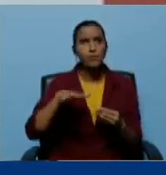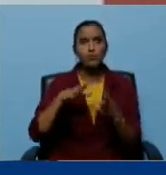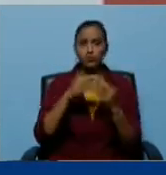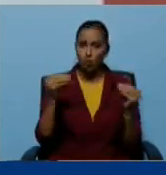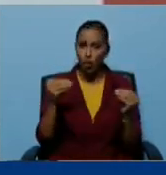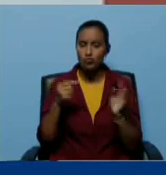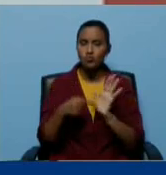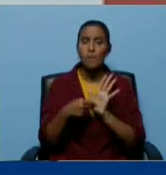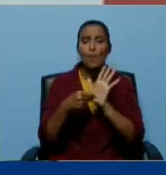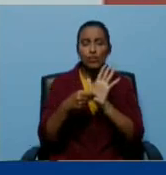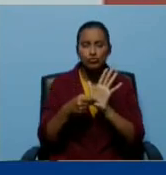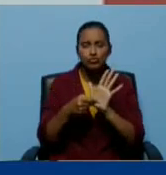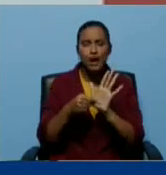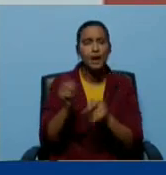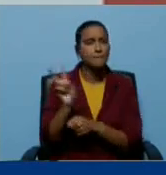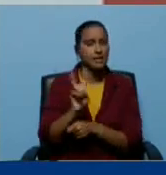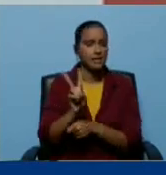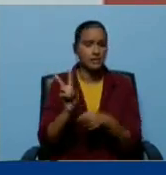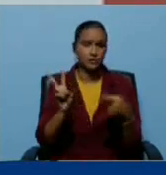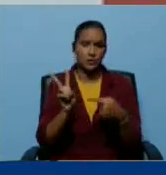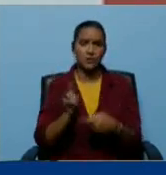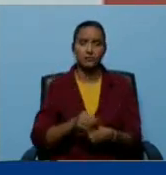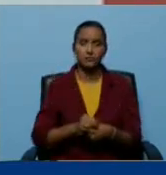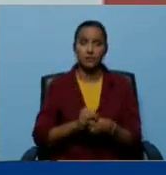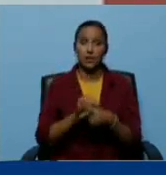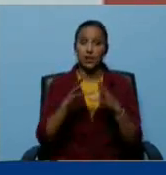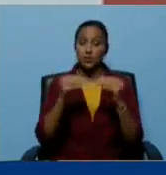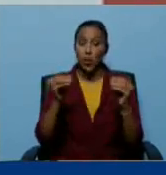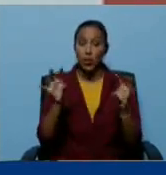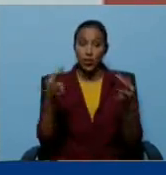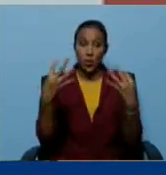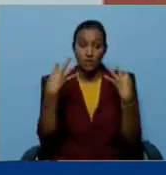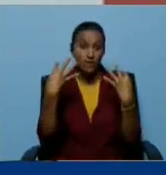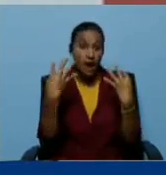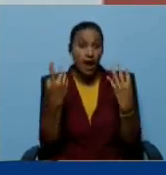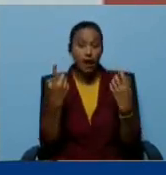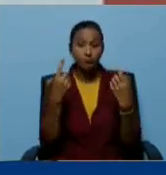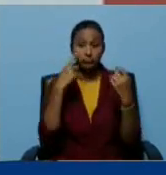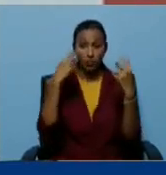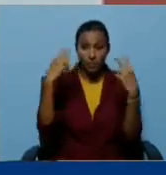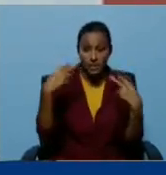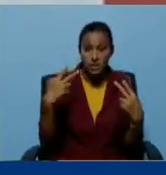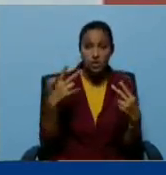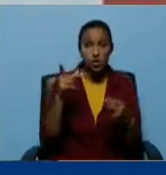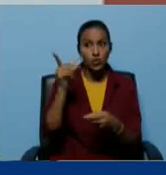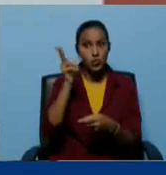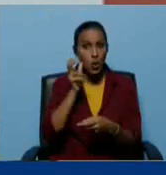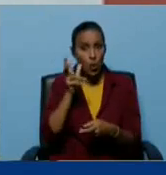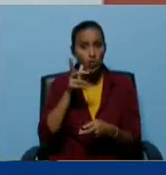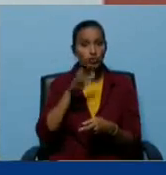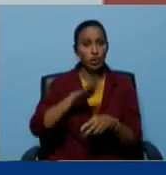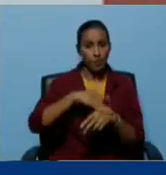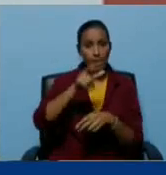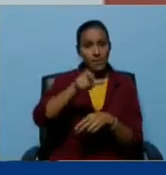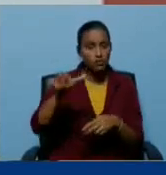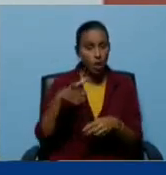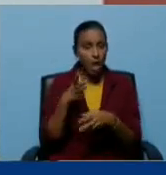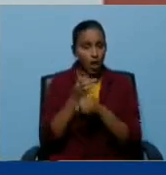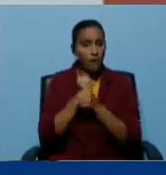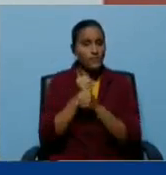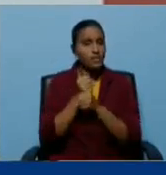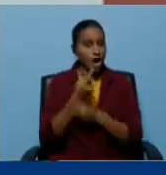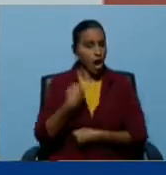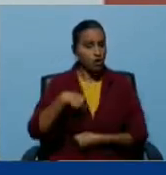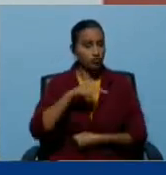país que nos ve, que nos observa y que confía en nosotros. Un